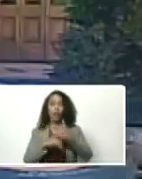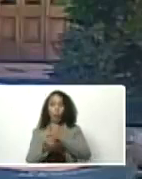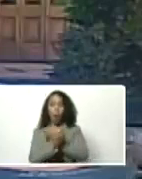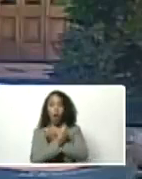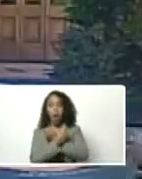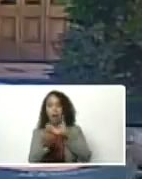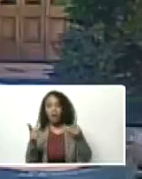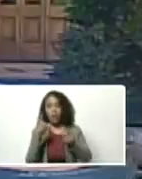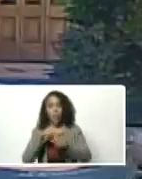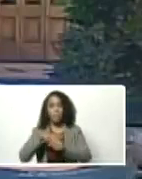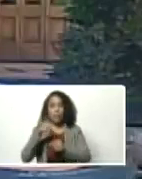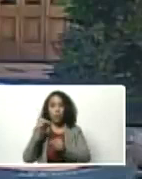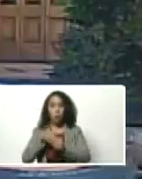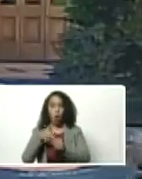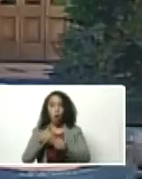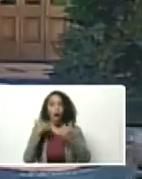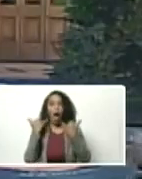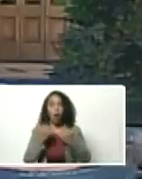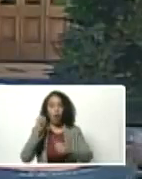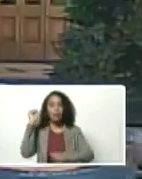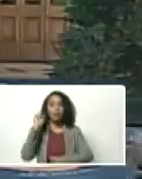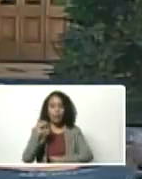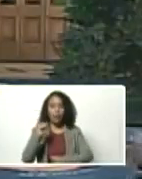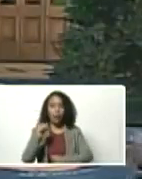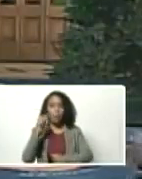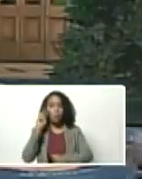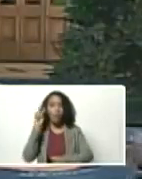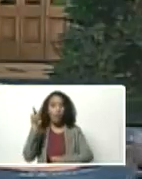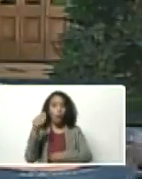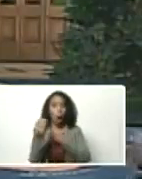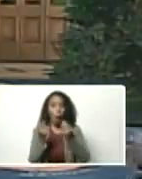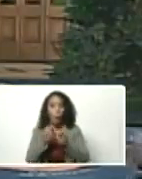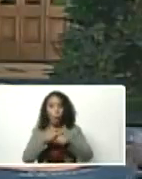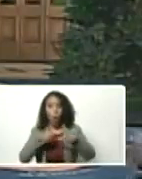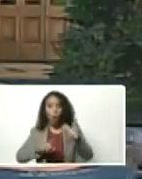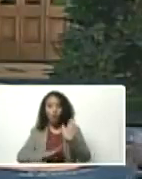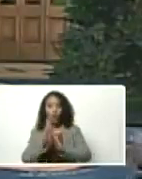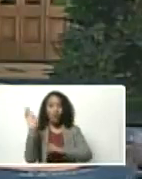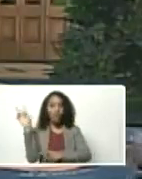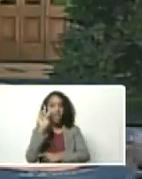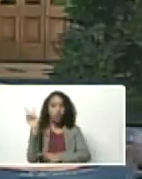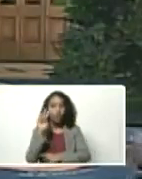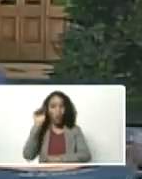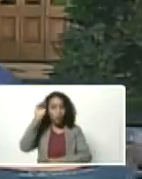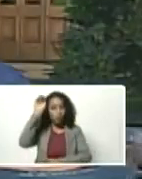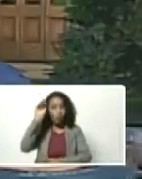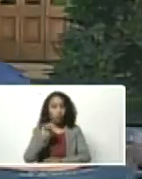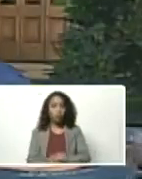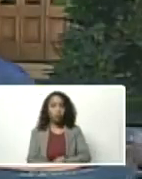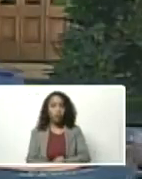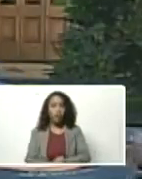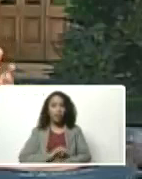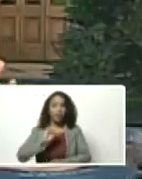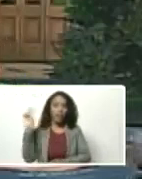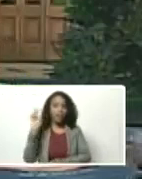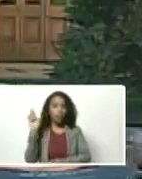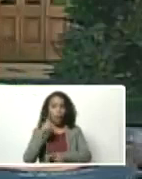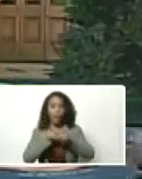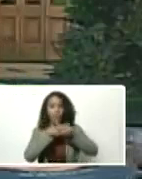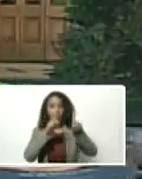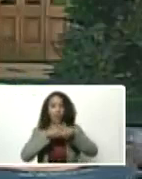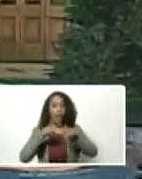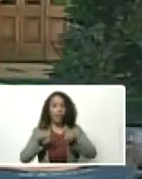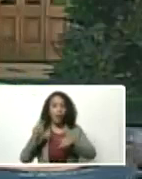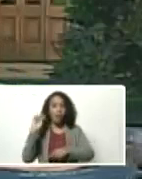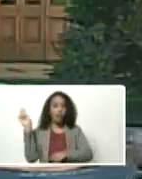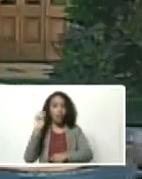del petróleo. Ahora sí que vamos a ver el surgimiento de la Venezuela del futuro, de la Venezuela diversa, de